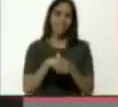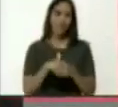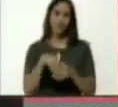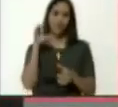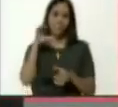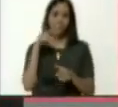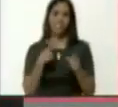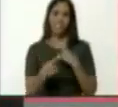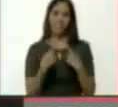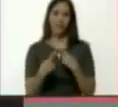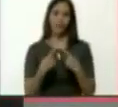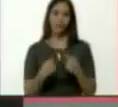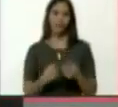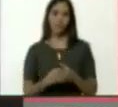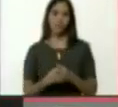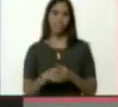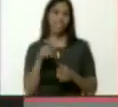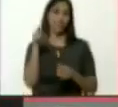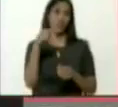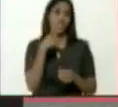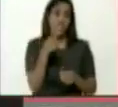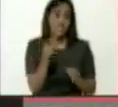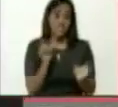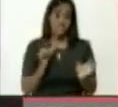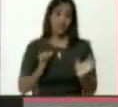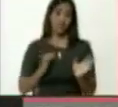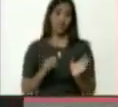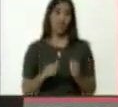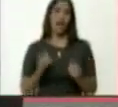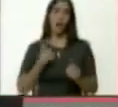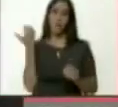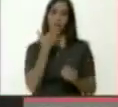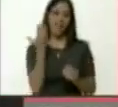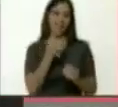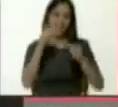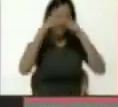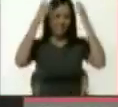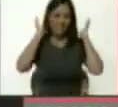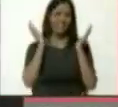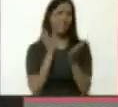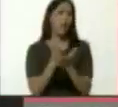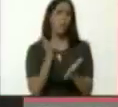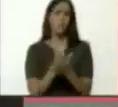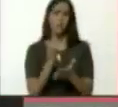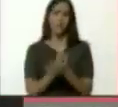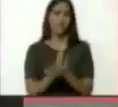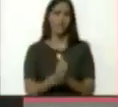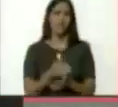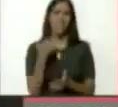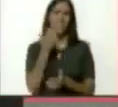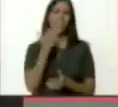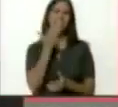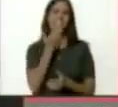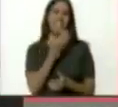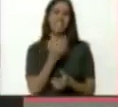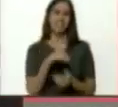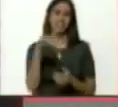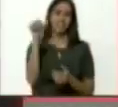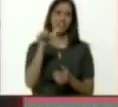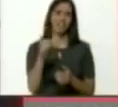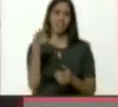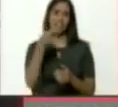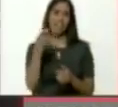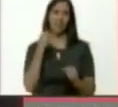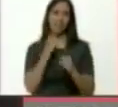cosa, que ellos dicen que son, bueno, a mí me da risa Ramos Alú siempre. Él da risa. Él da risa. Yo creo que él debería buscar más en